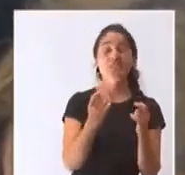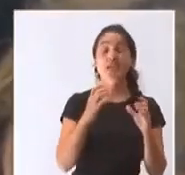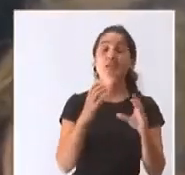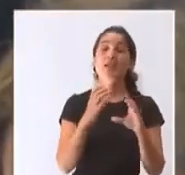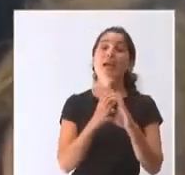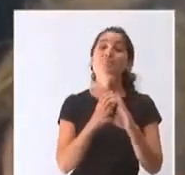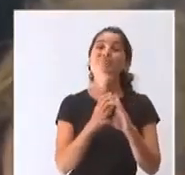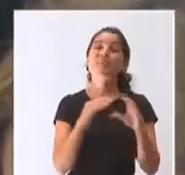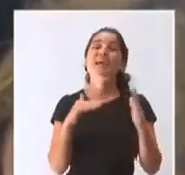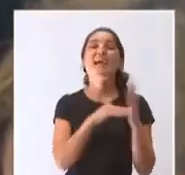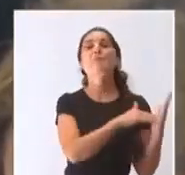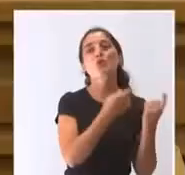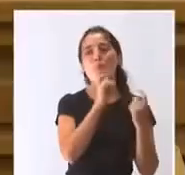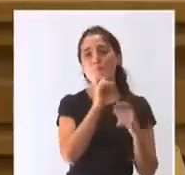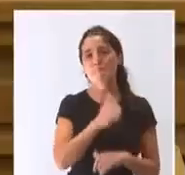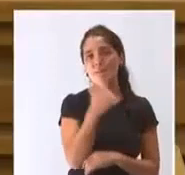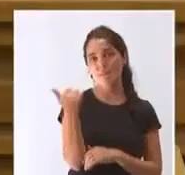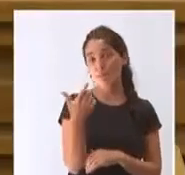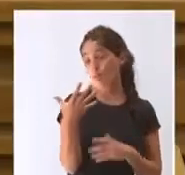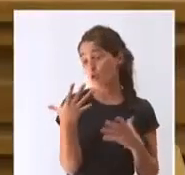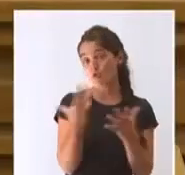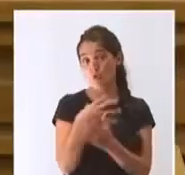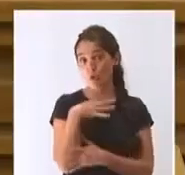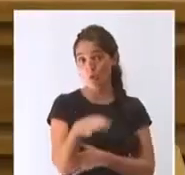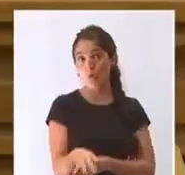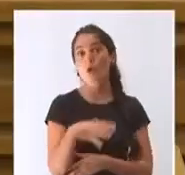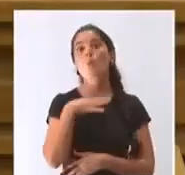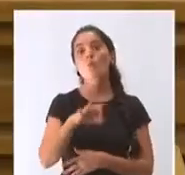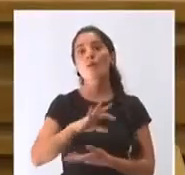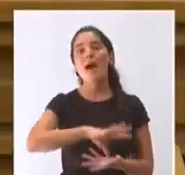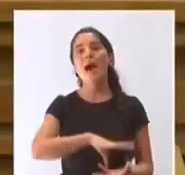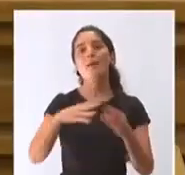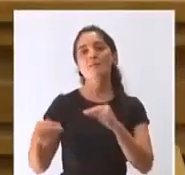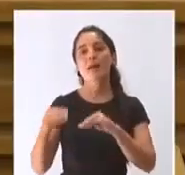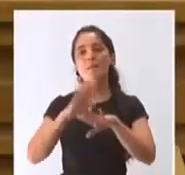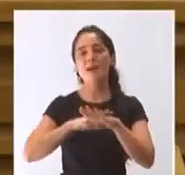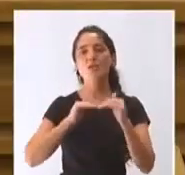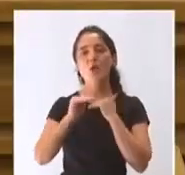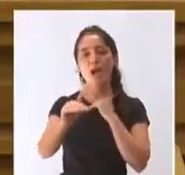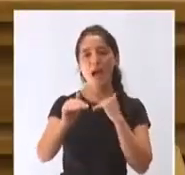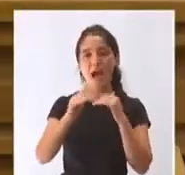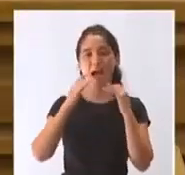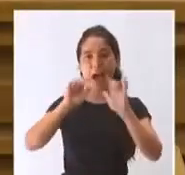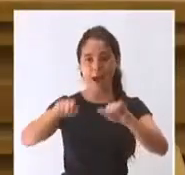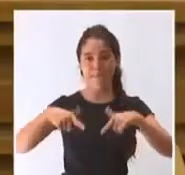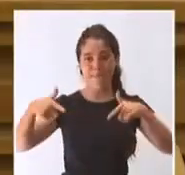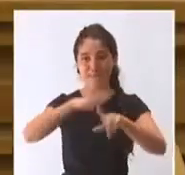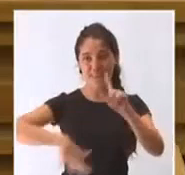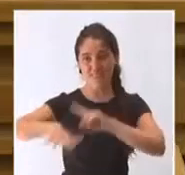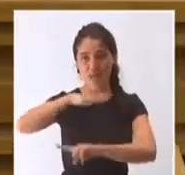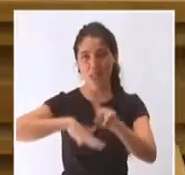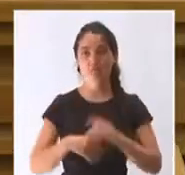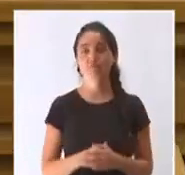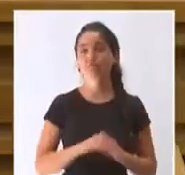se someterán a un criterio de sostenibilidad ambiental bueno en definitiva creo que la comunidad autónoma